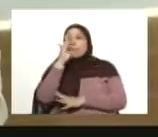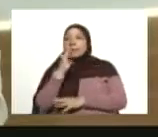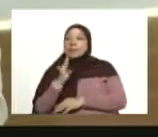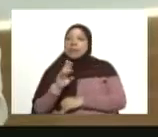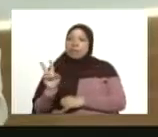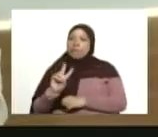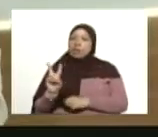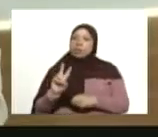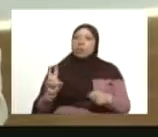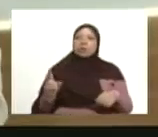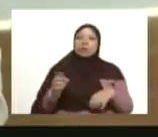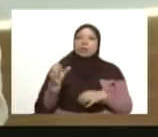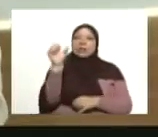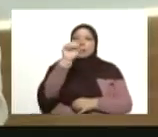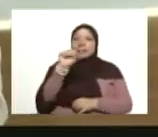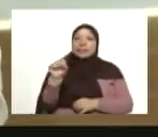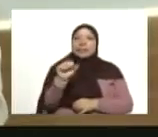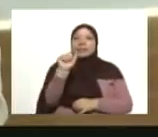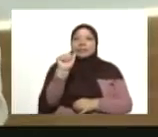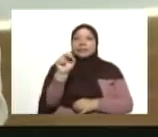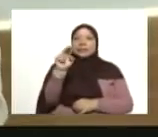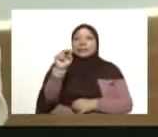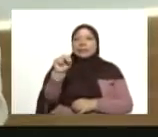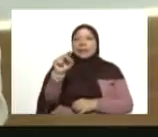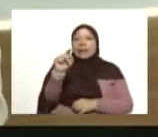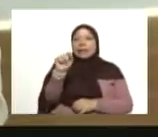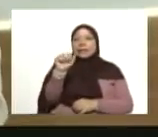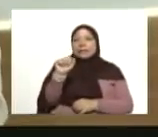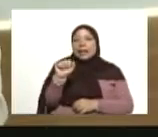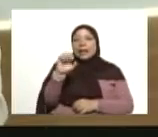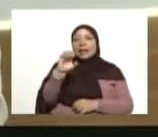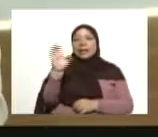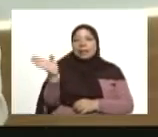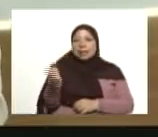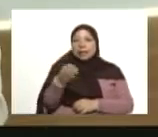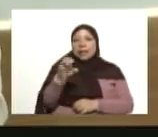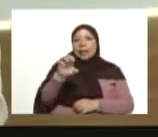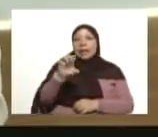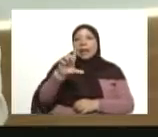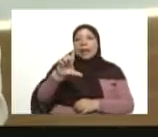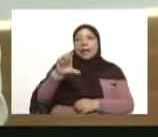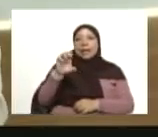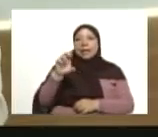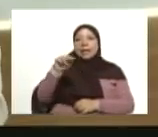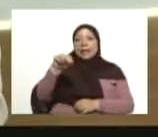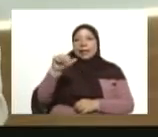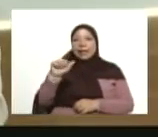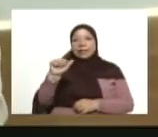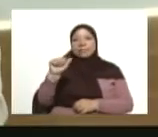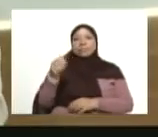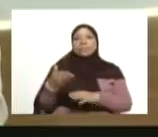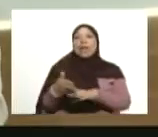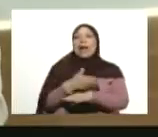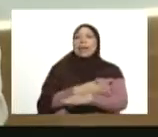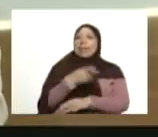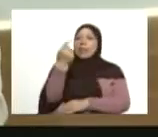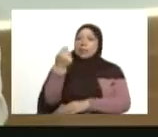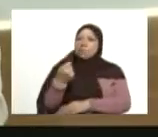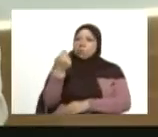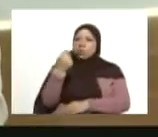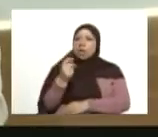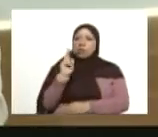bien Santa Elena de Guairén. Yo fui con Silita ya varias veces. Cuando éramos diputados, fui cuando